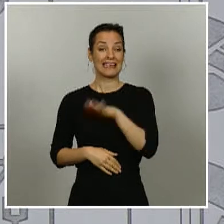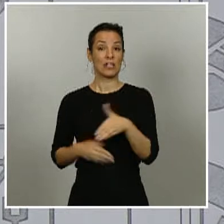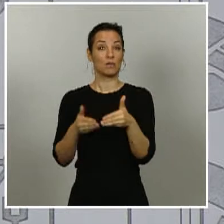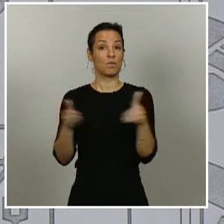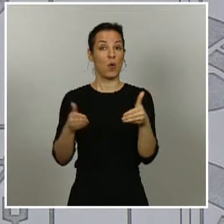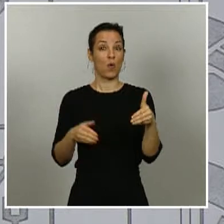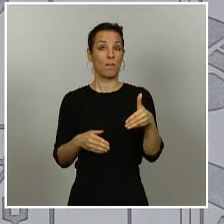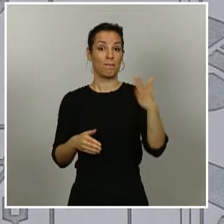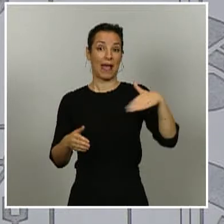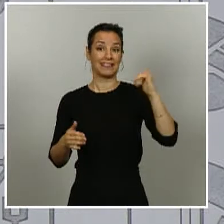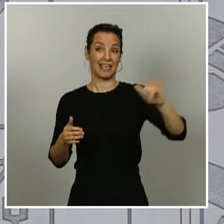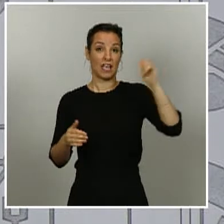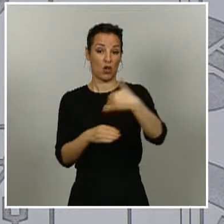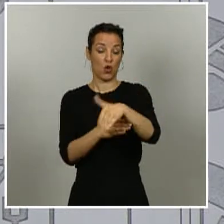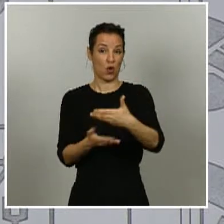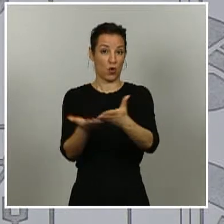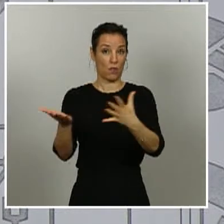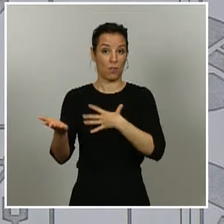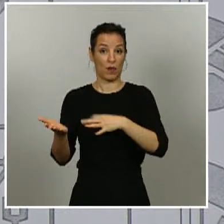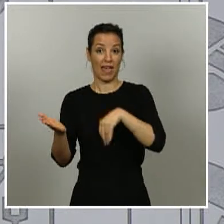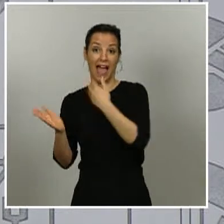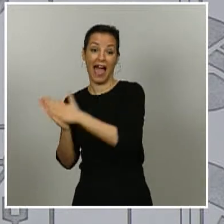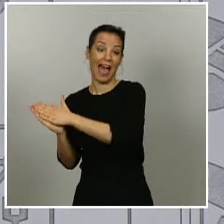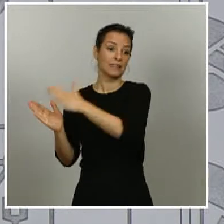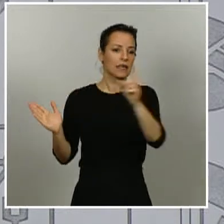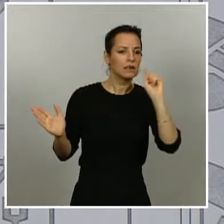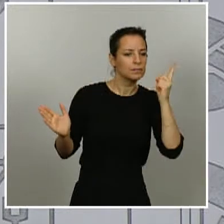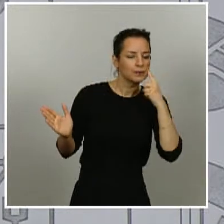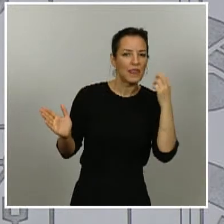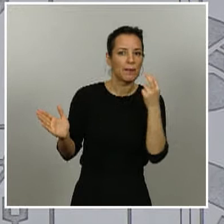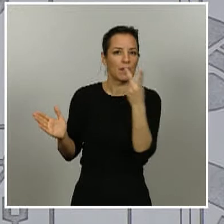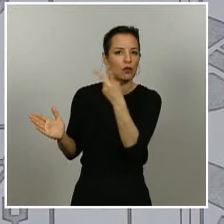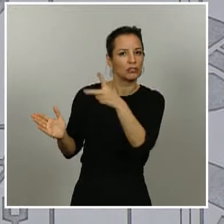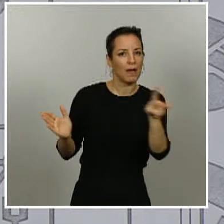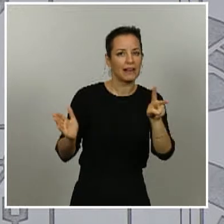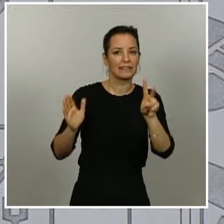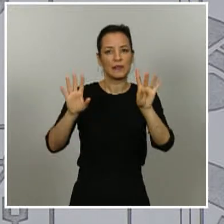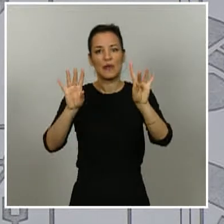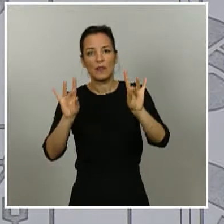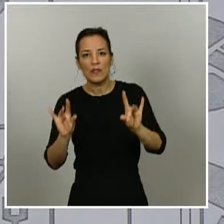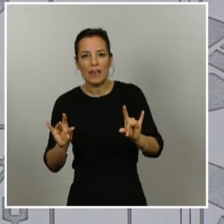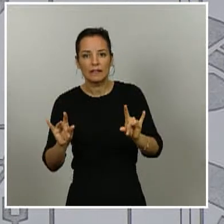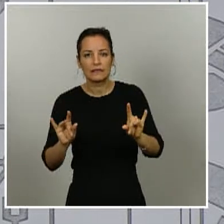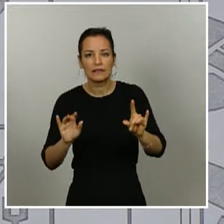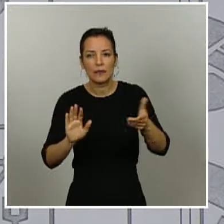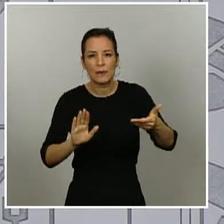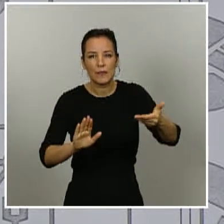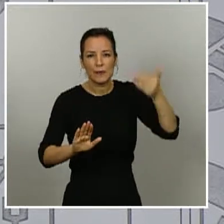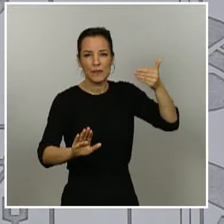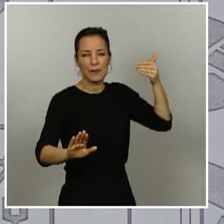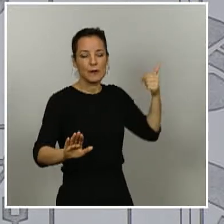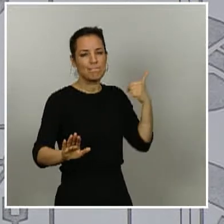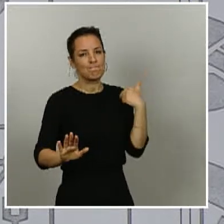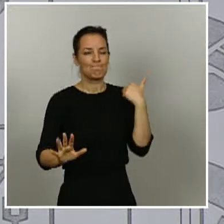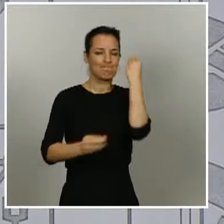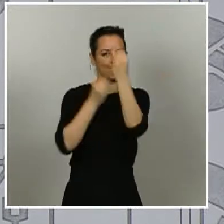se observa, tienen que pasar 10, 15 días. Estamos quizás un poco ya lejos, no tendremos que valorar. Yo creo que es más